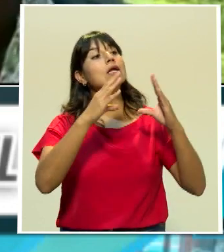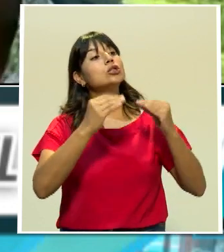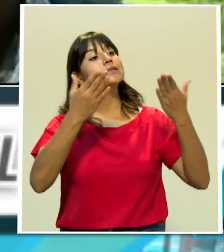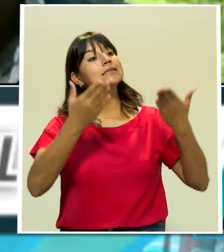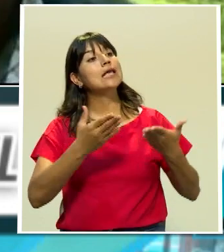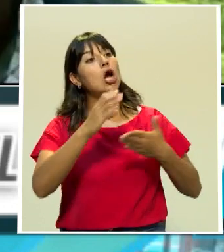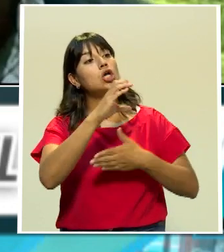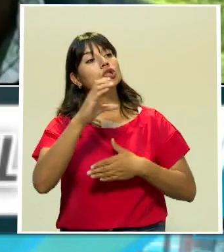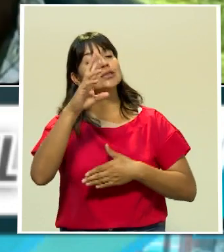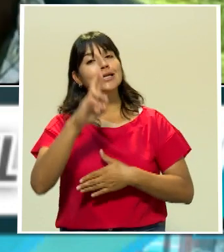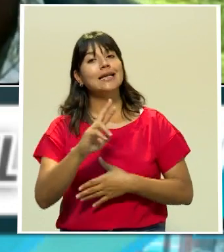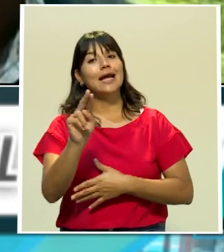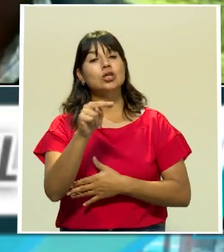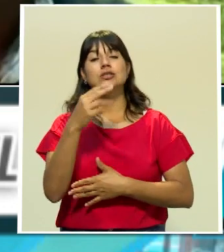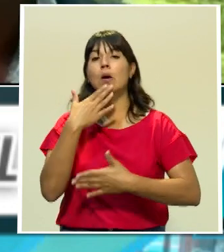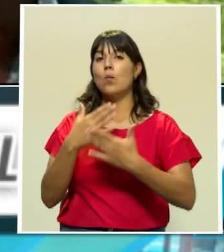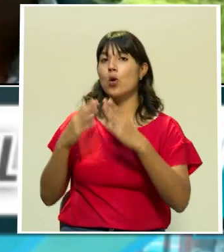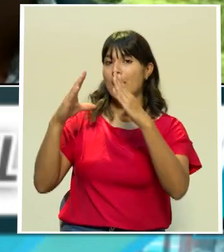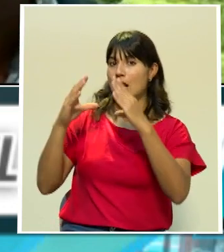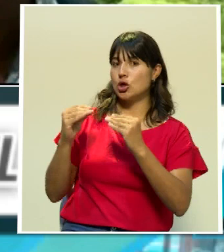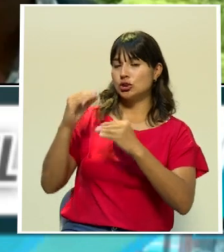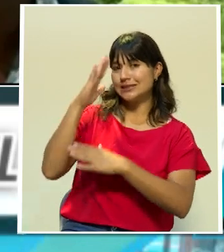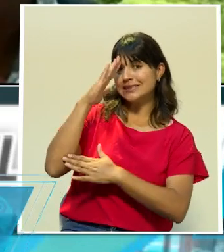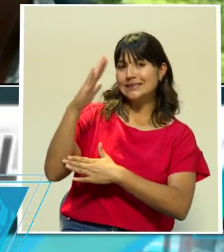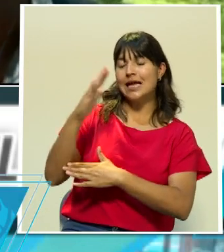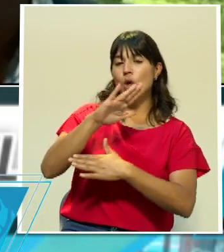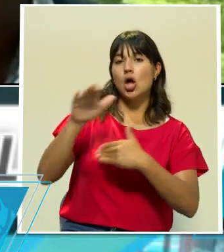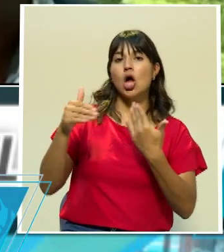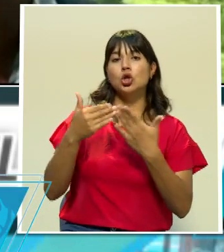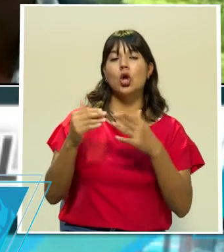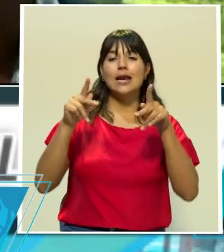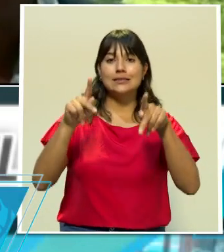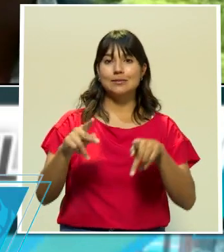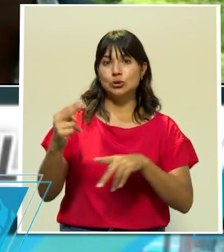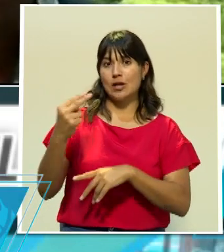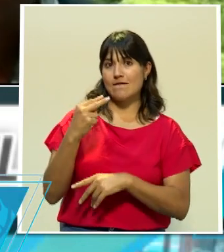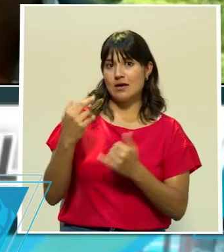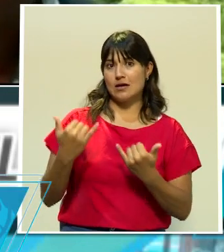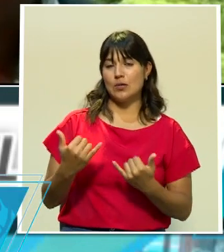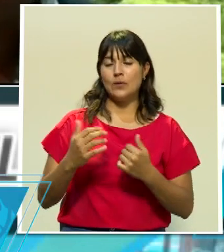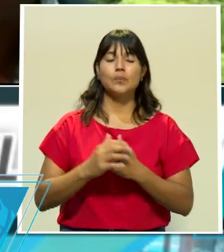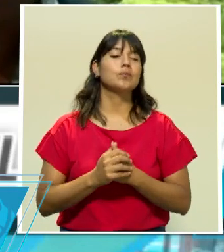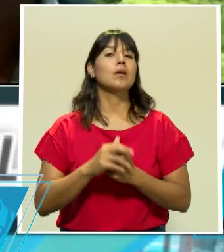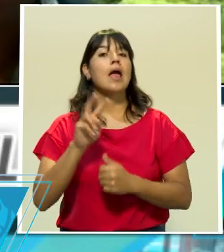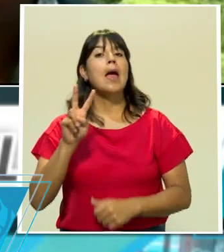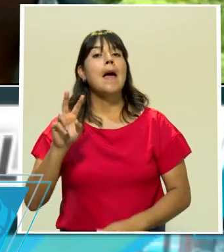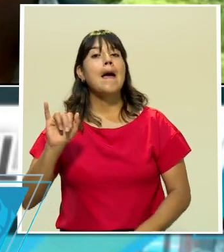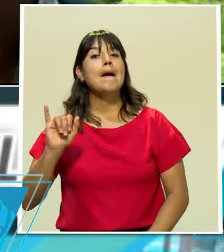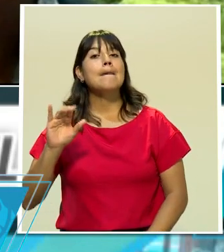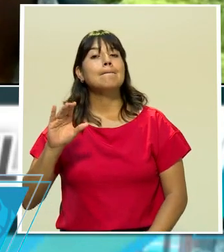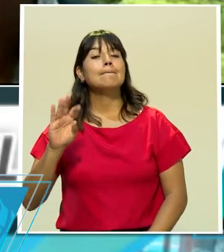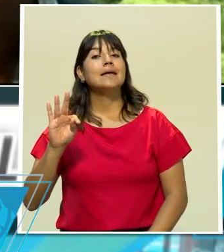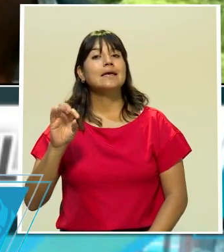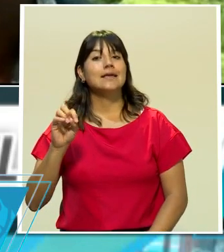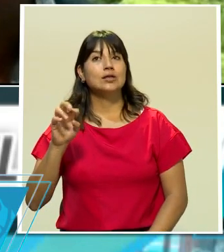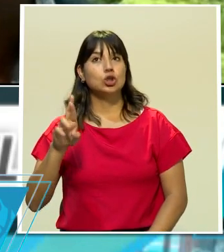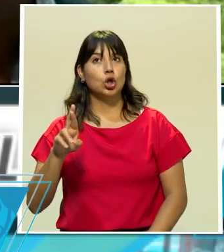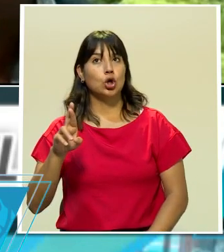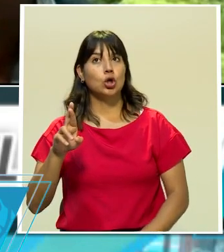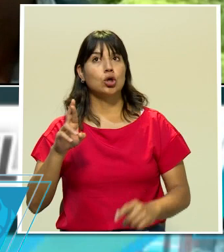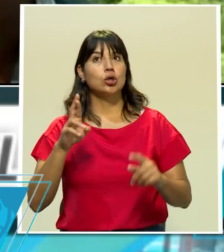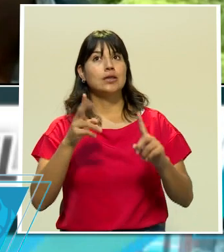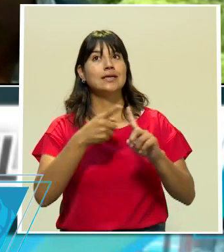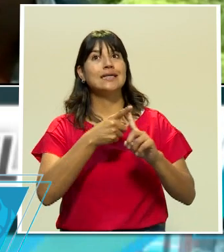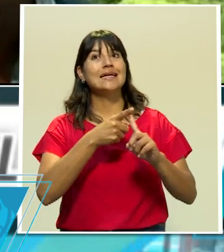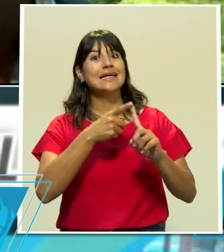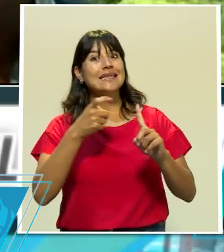Buenas noches, Ernesto, y un saludo a toda la teleaudiencia. Don Víctor, desde el llano se observa un